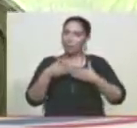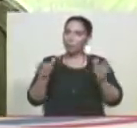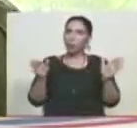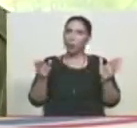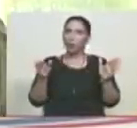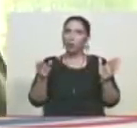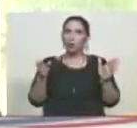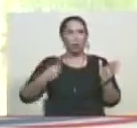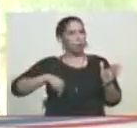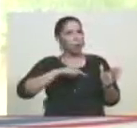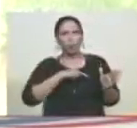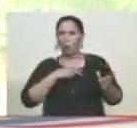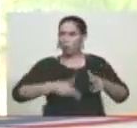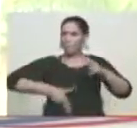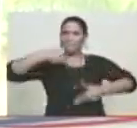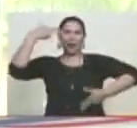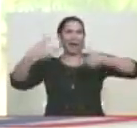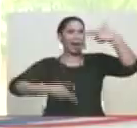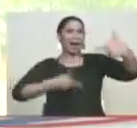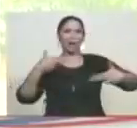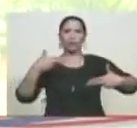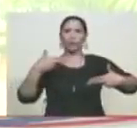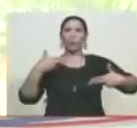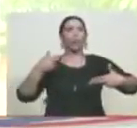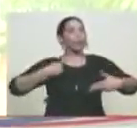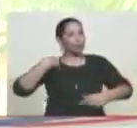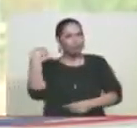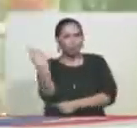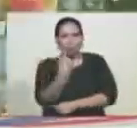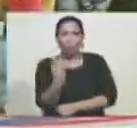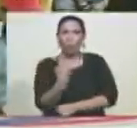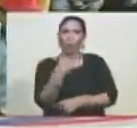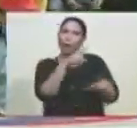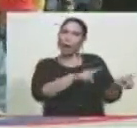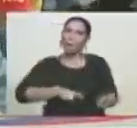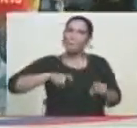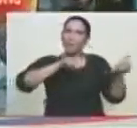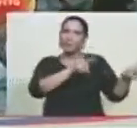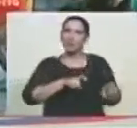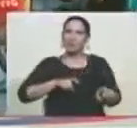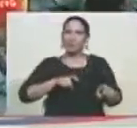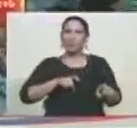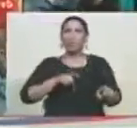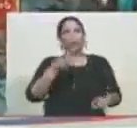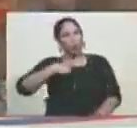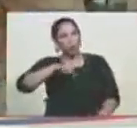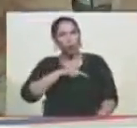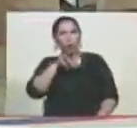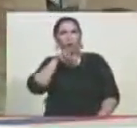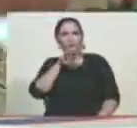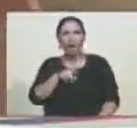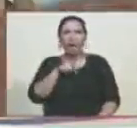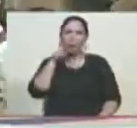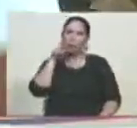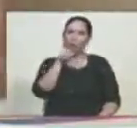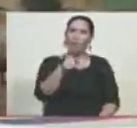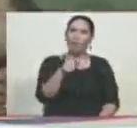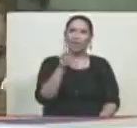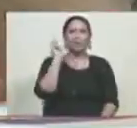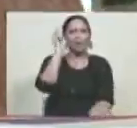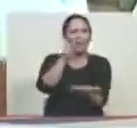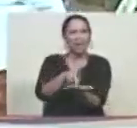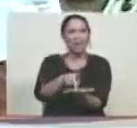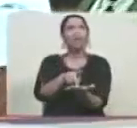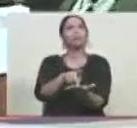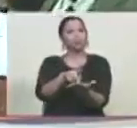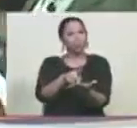éramos ninguno malandro, carajo. Eran los campesinos que veníamos a hablarle a usted, a llegar y decirle que puede